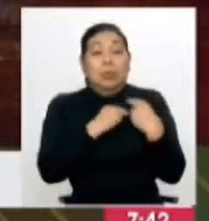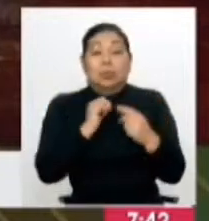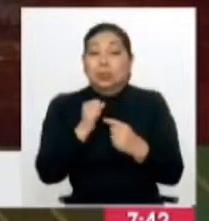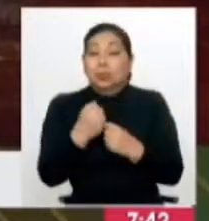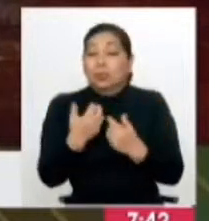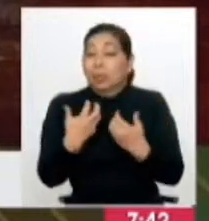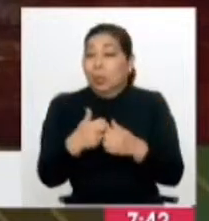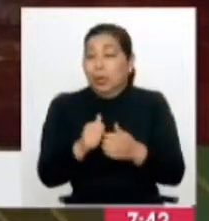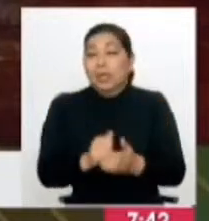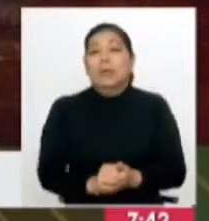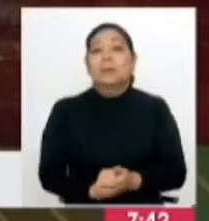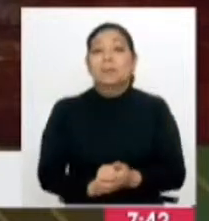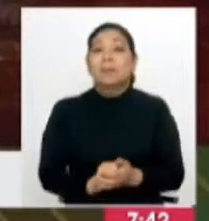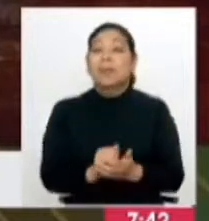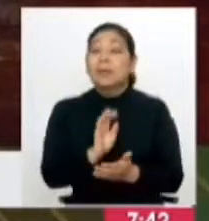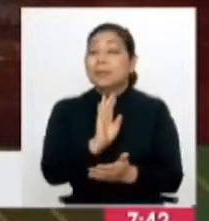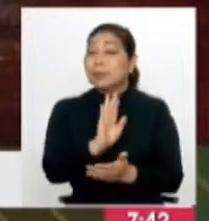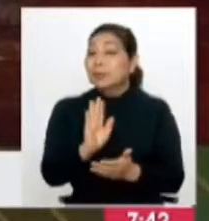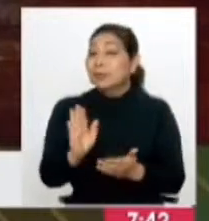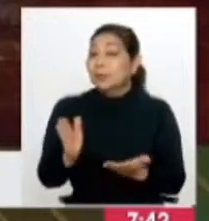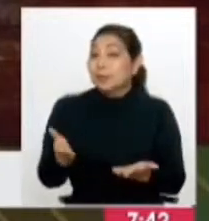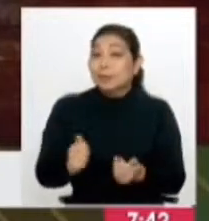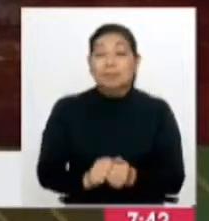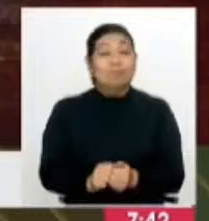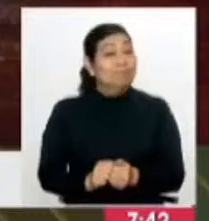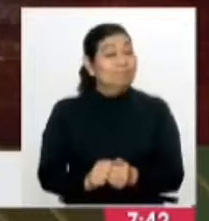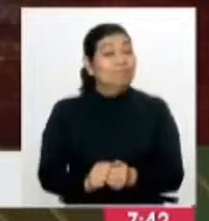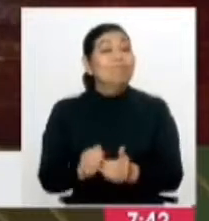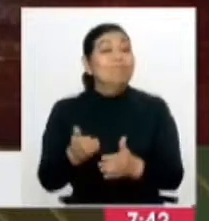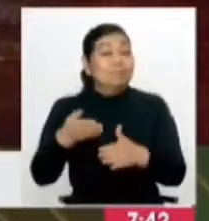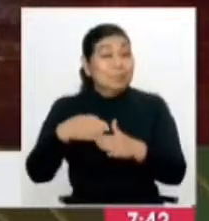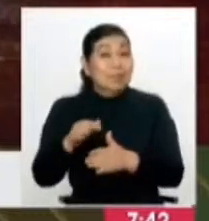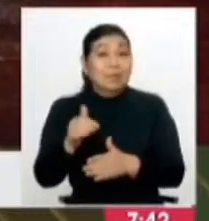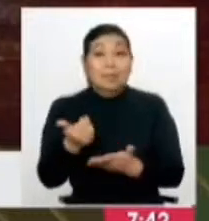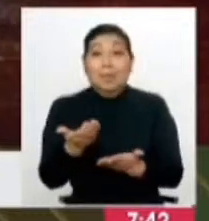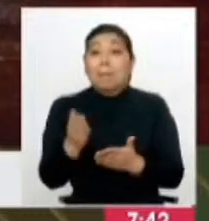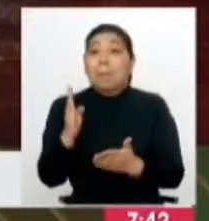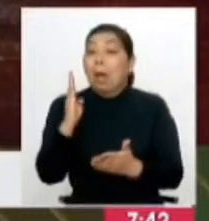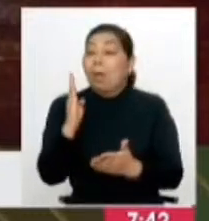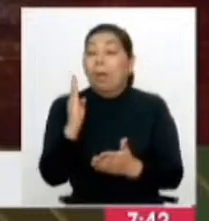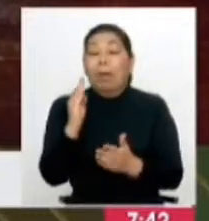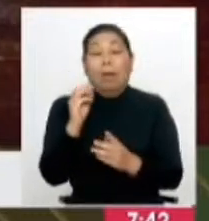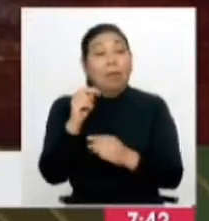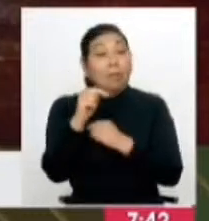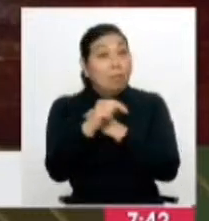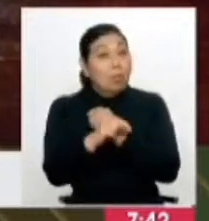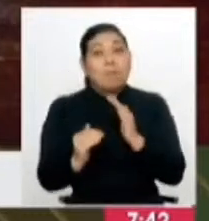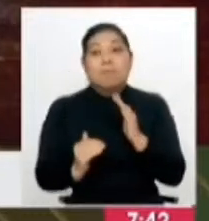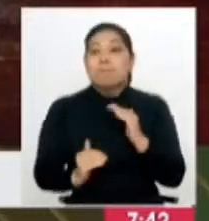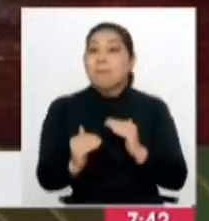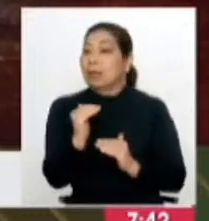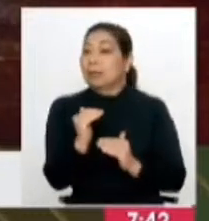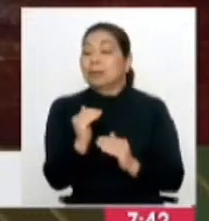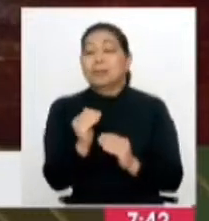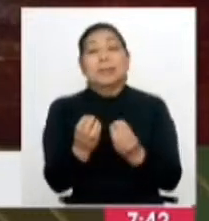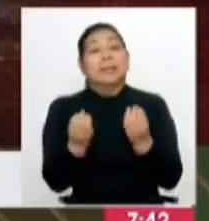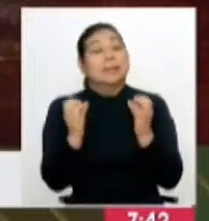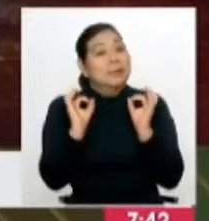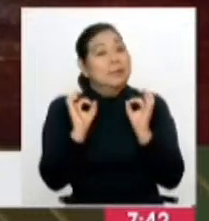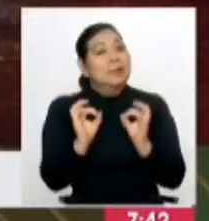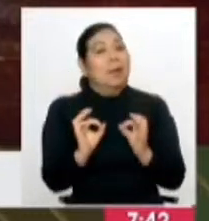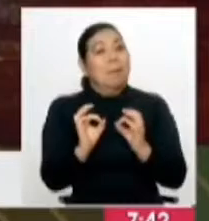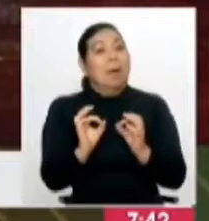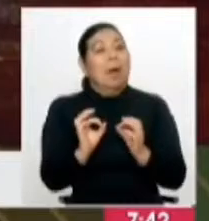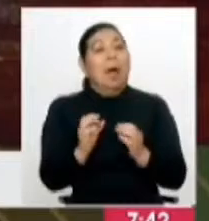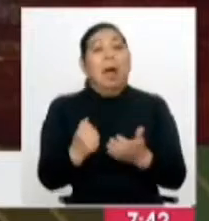social empresarial. Entonces eso es parte del ADN del Banco de la Nación, ¿no? O sea, en ese sentido siempre